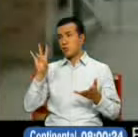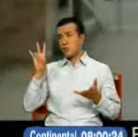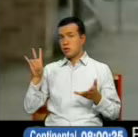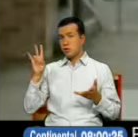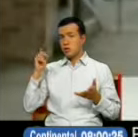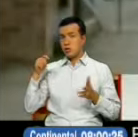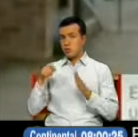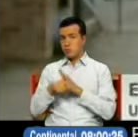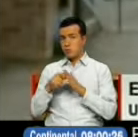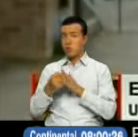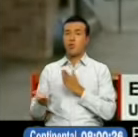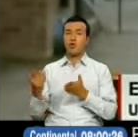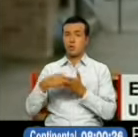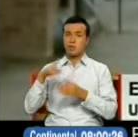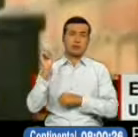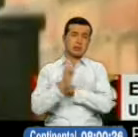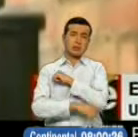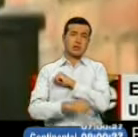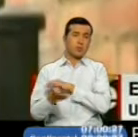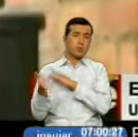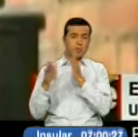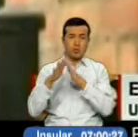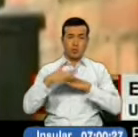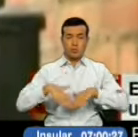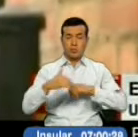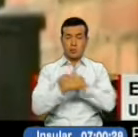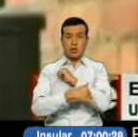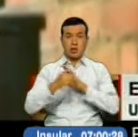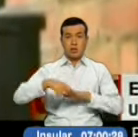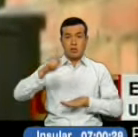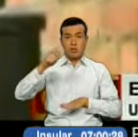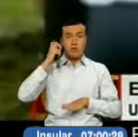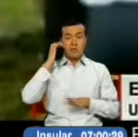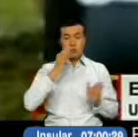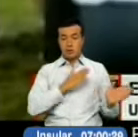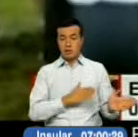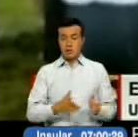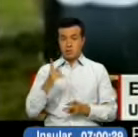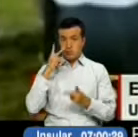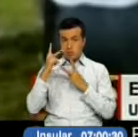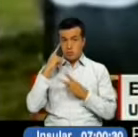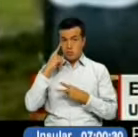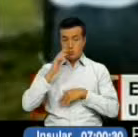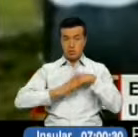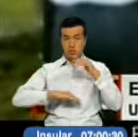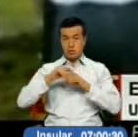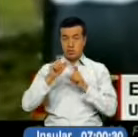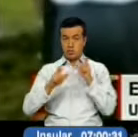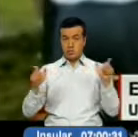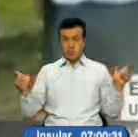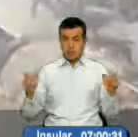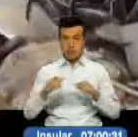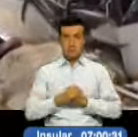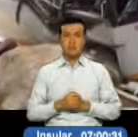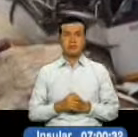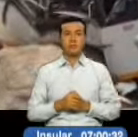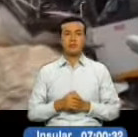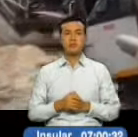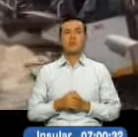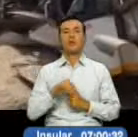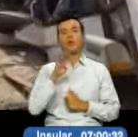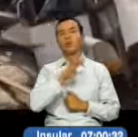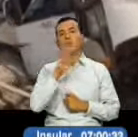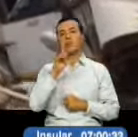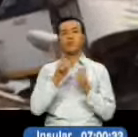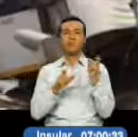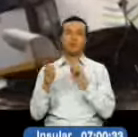cuando se reinstauró la pena de muerte en este país. En tanto, los abogados tienen un plazo para demostrar la inocencia de sus defendidos. Al menos